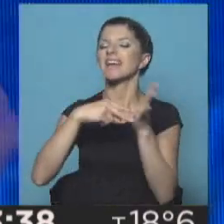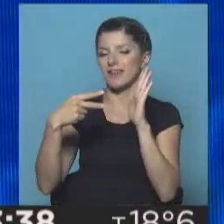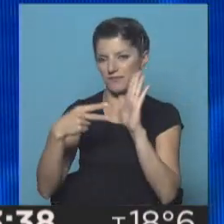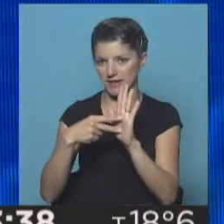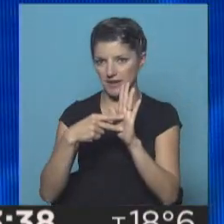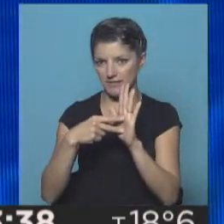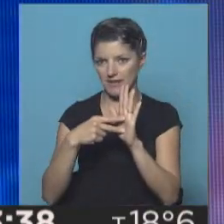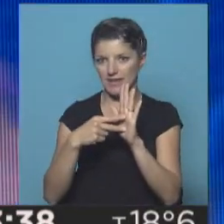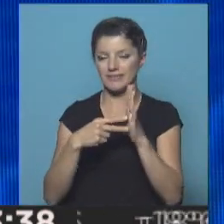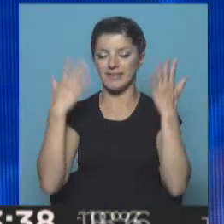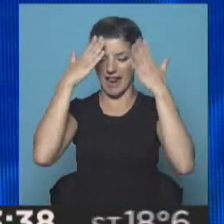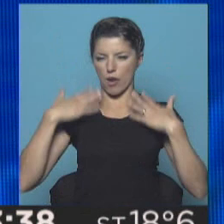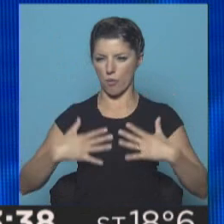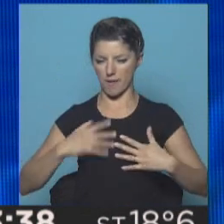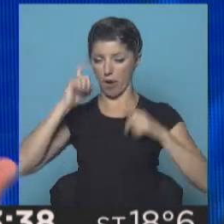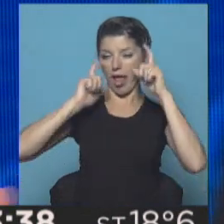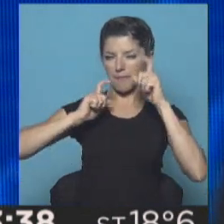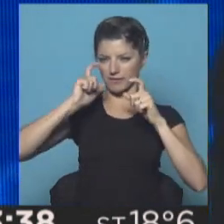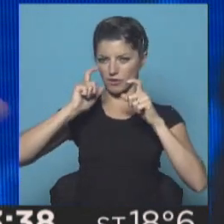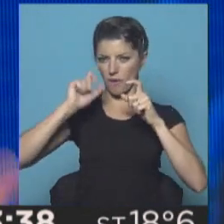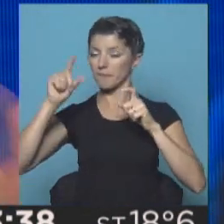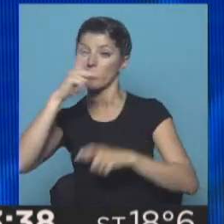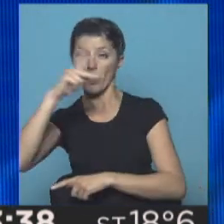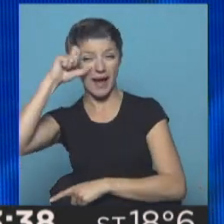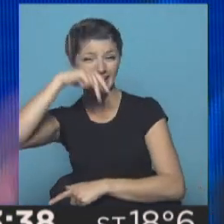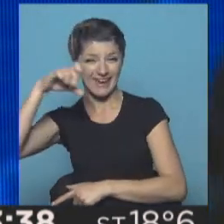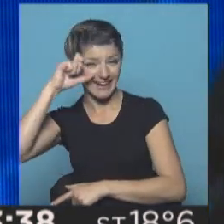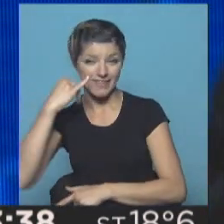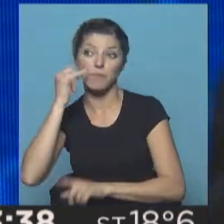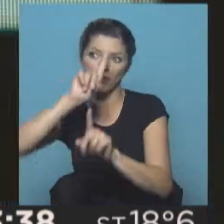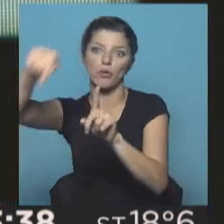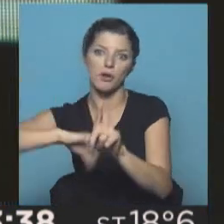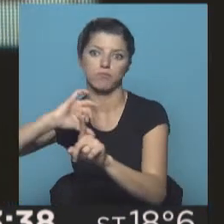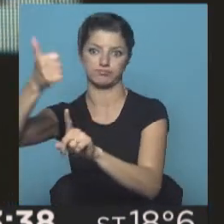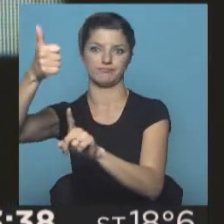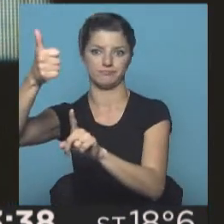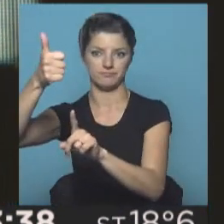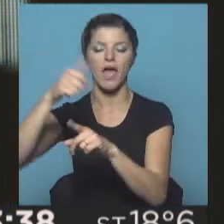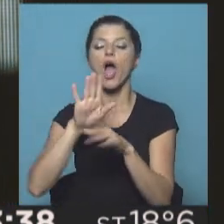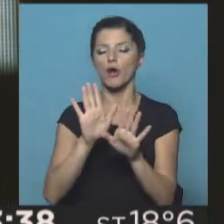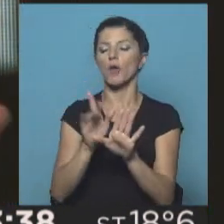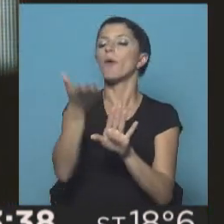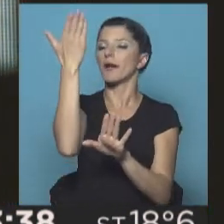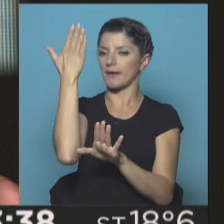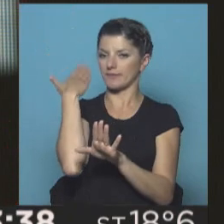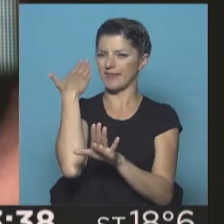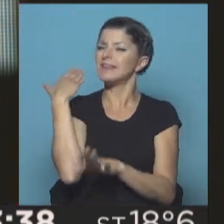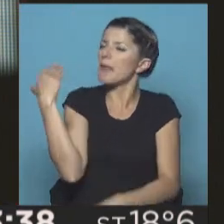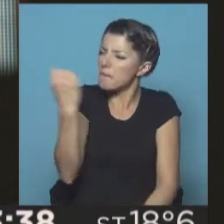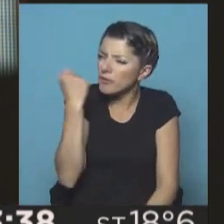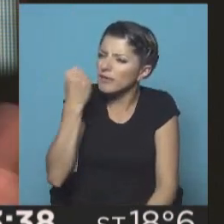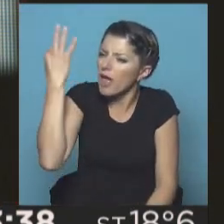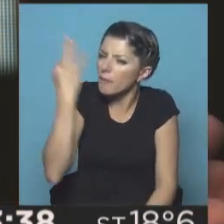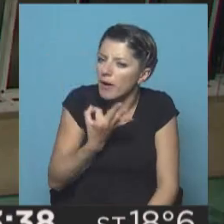lenguaje gestual, digamos, de Kennedy, la imagen fue lo que le hizo ganar la elección. Y vuelvo a la pregunta del principio. cuán importante es el